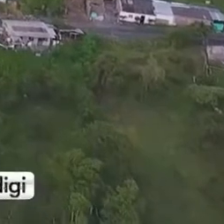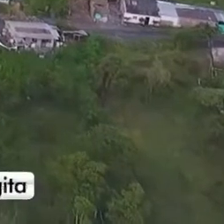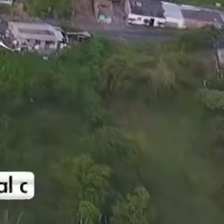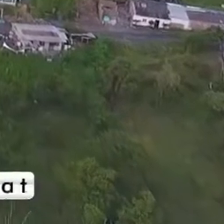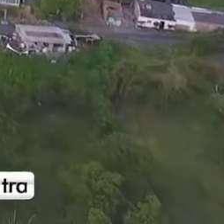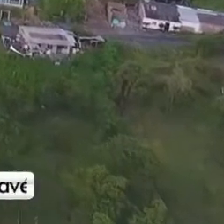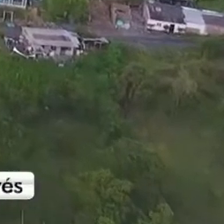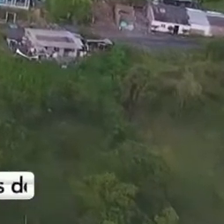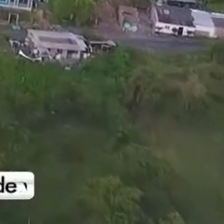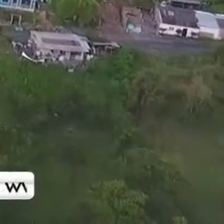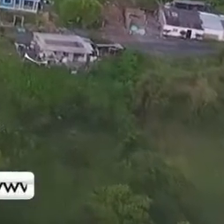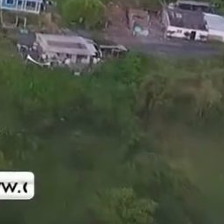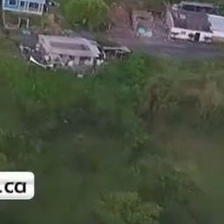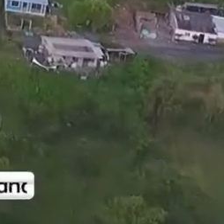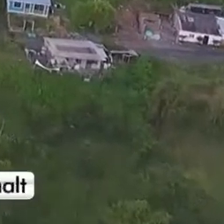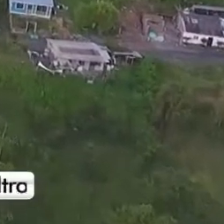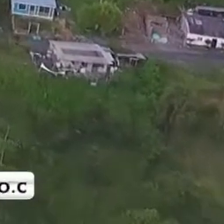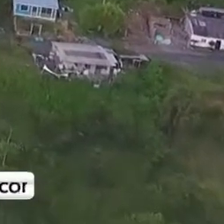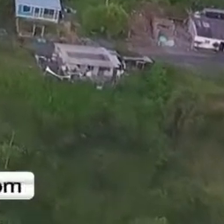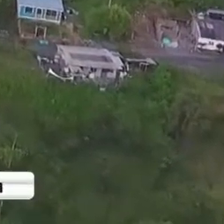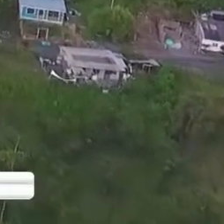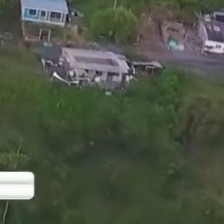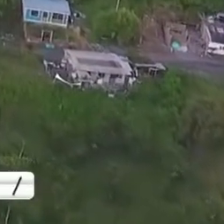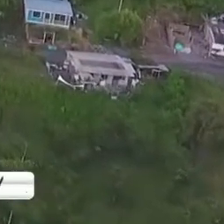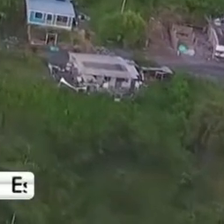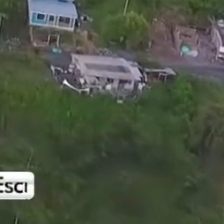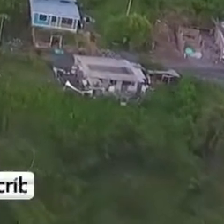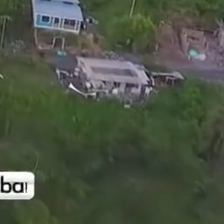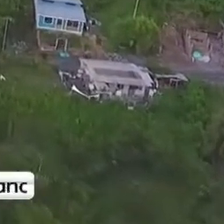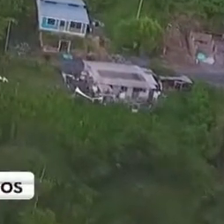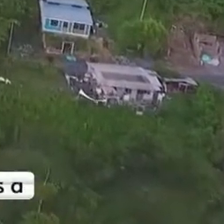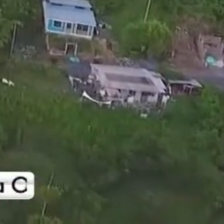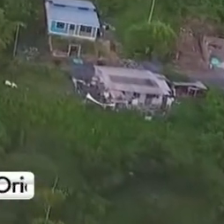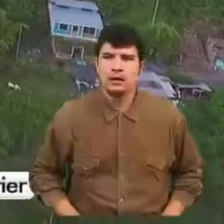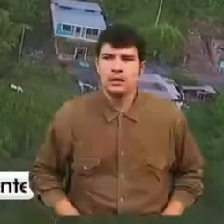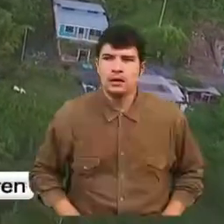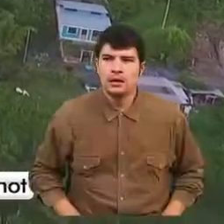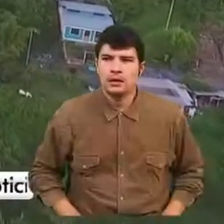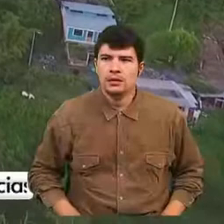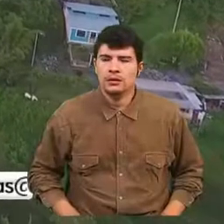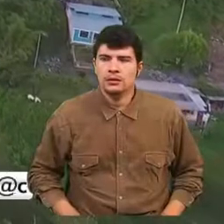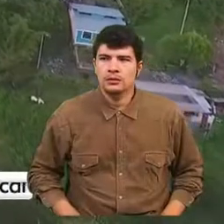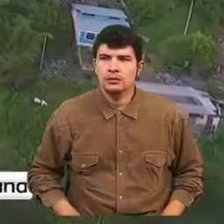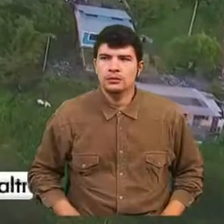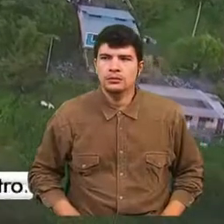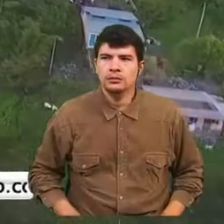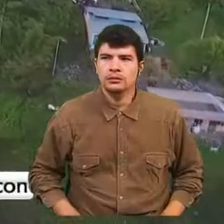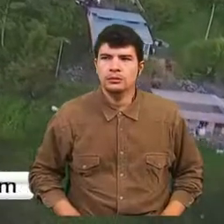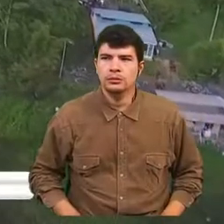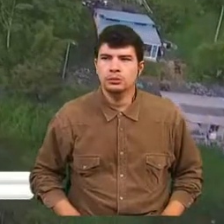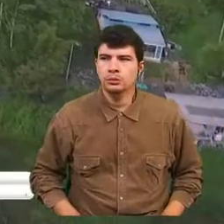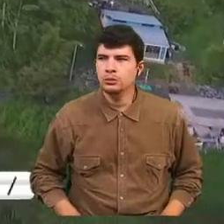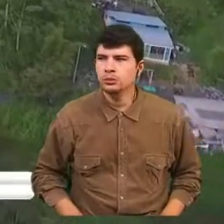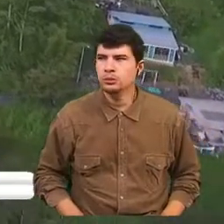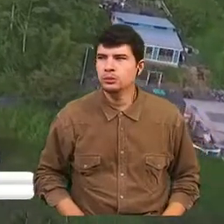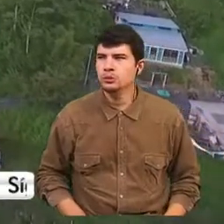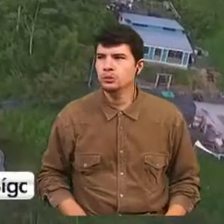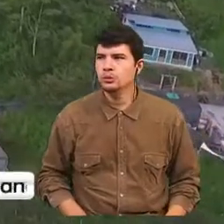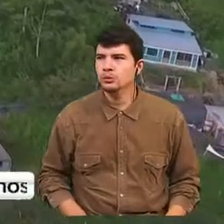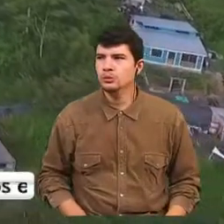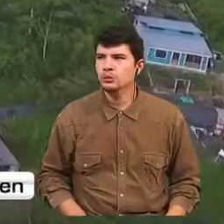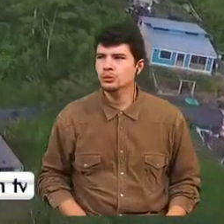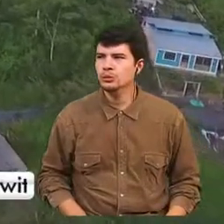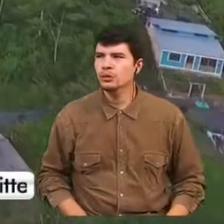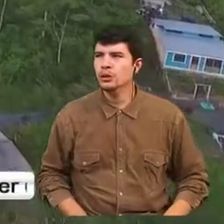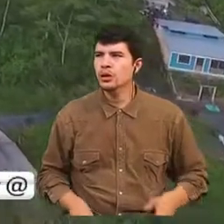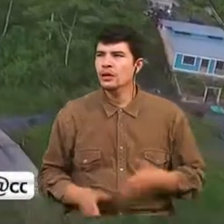Muy bien, continuamos nosotros con esta emisión en vivo y en directo desde el municipio de Jesús María, especial de Oriente Noticias, acompañando a la expedición Santander